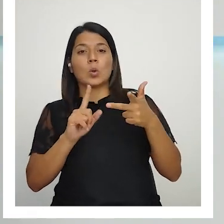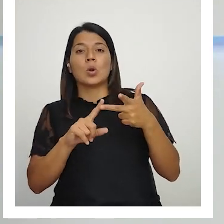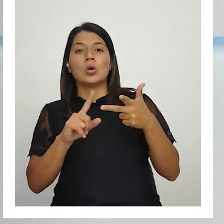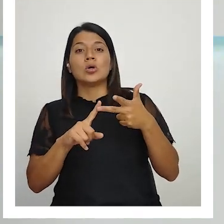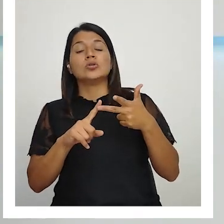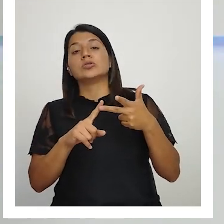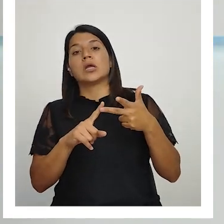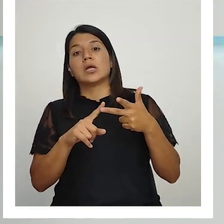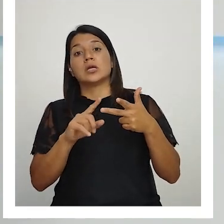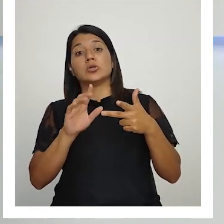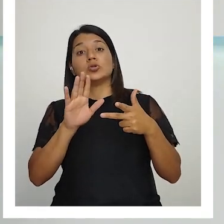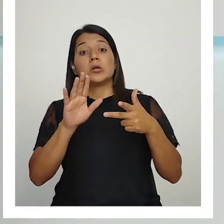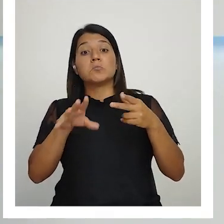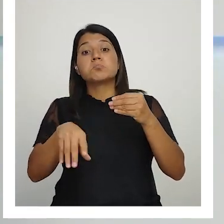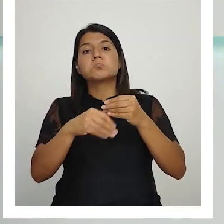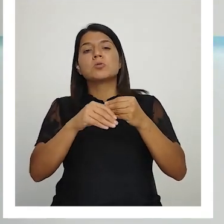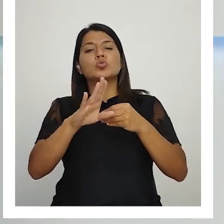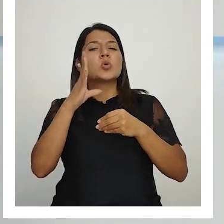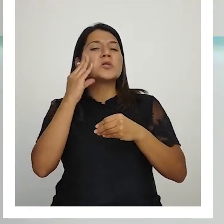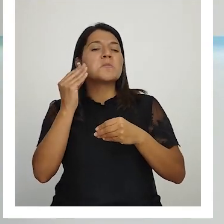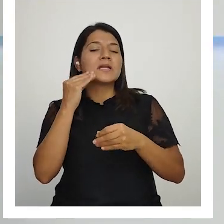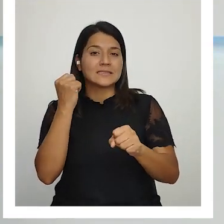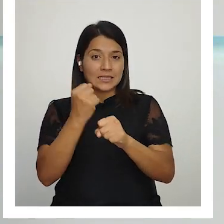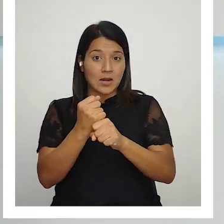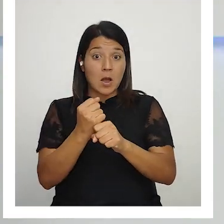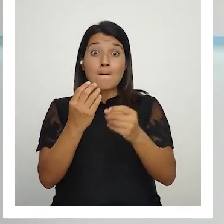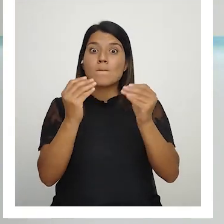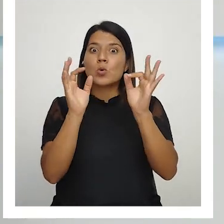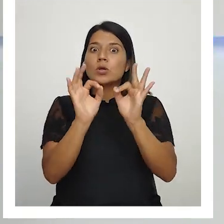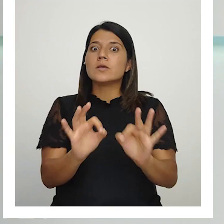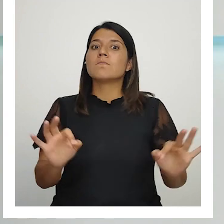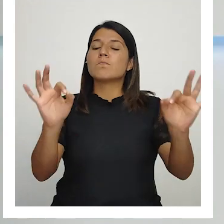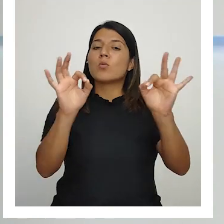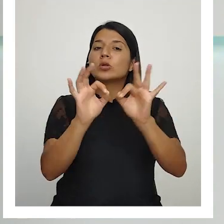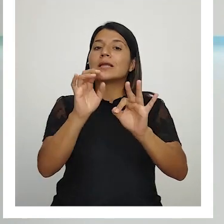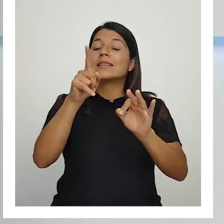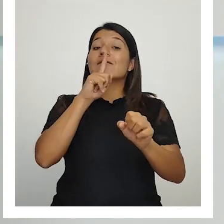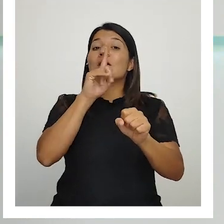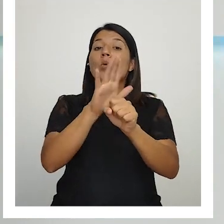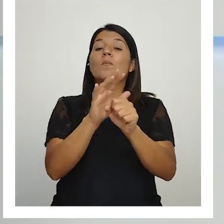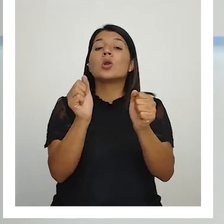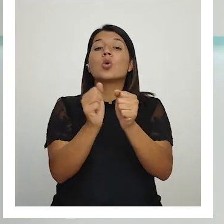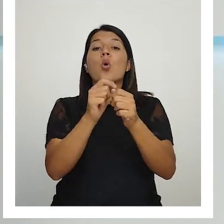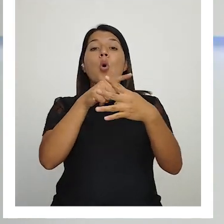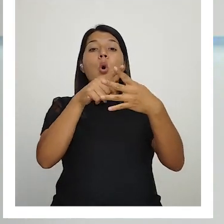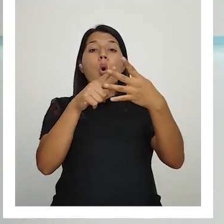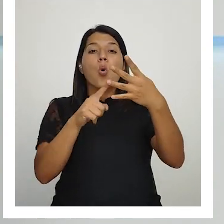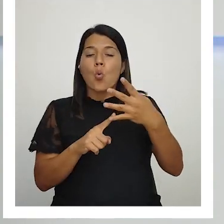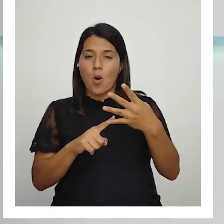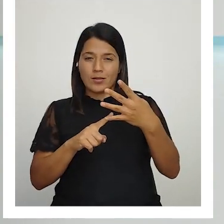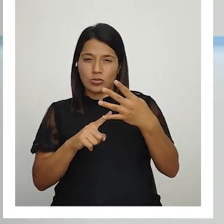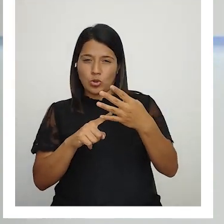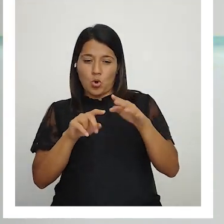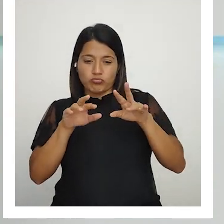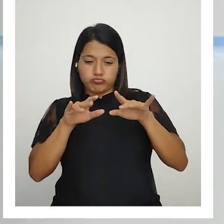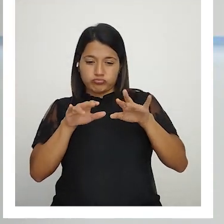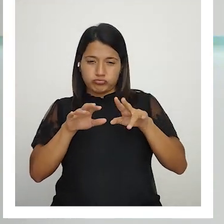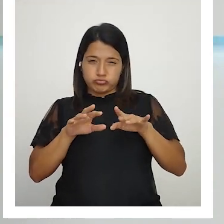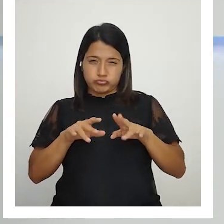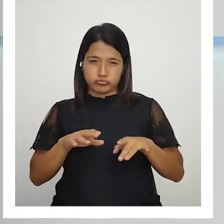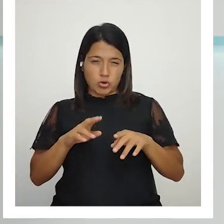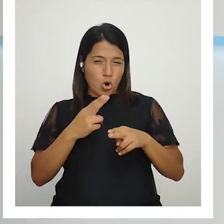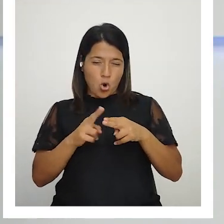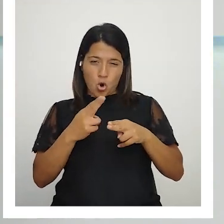que introduzcan su experiencia laboral y muy importante, tienen que cumplir con 4 ensayos cortos. Son ensayos de no